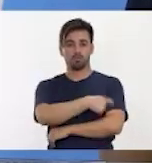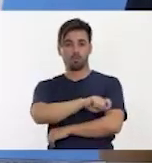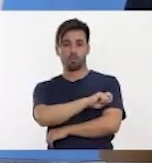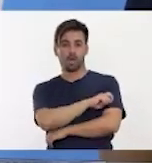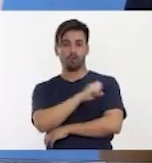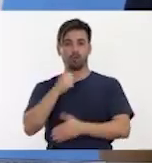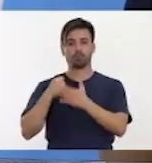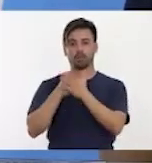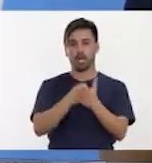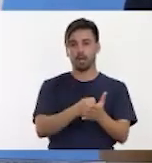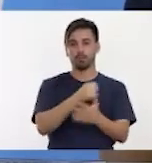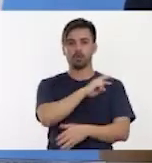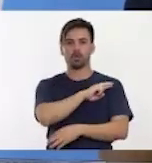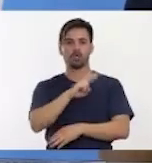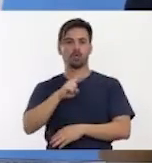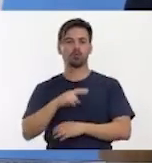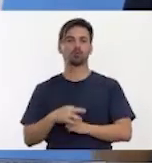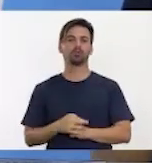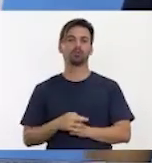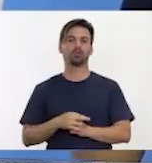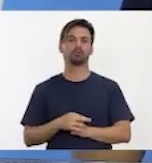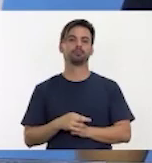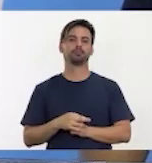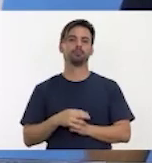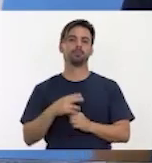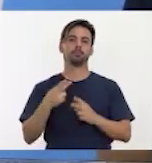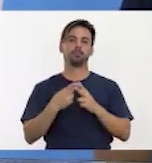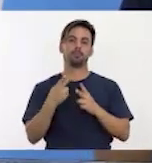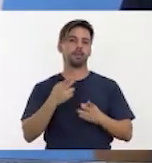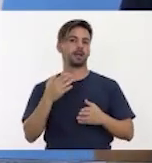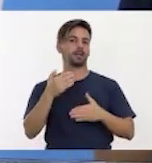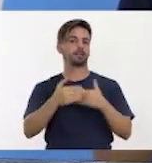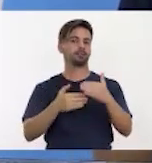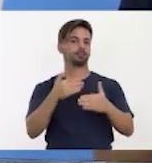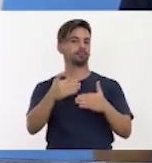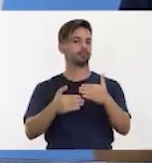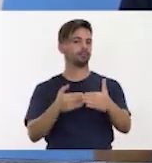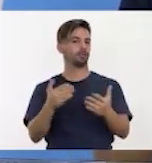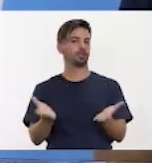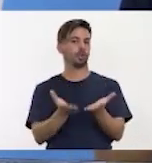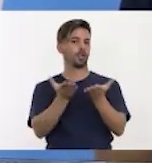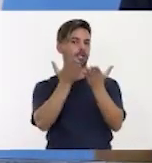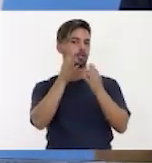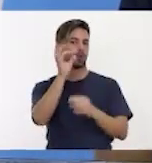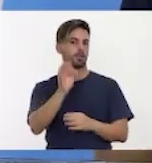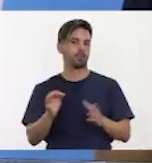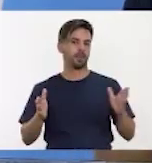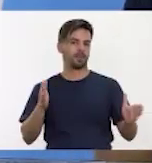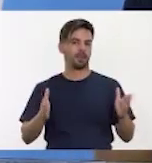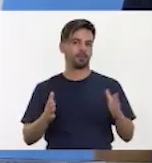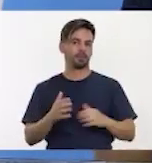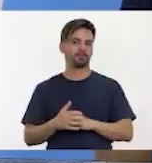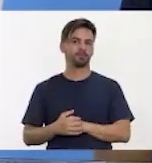en apoyo de la revolución y en la construcción y desarrollo de la misma en esta